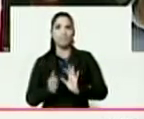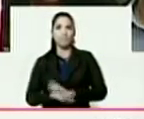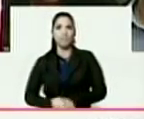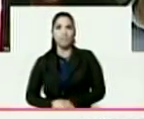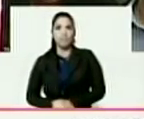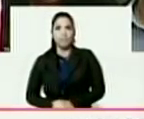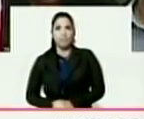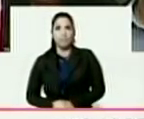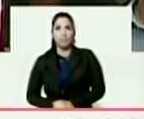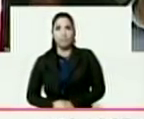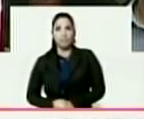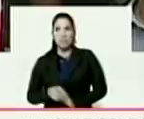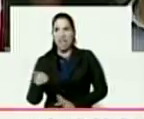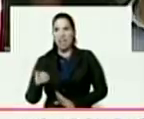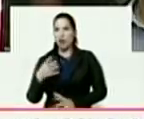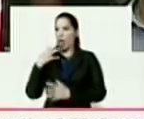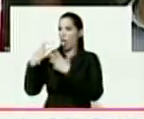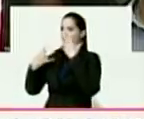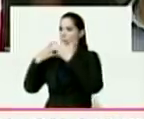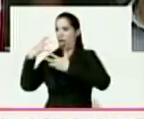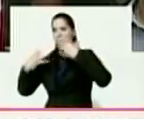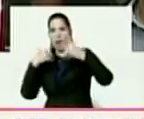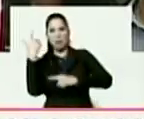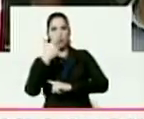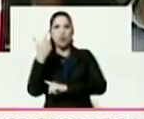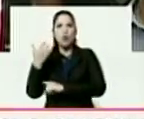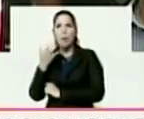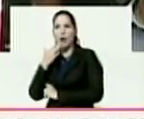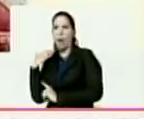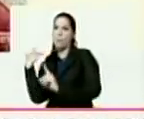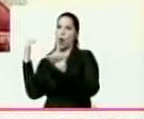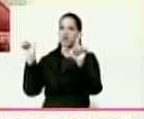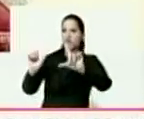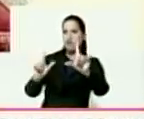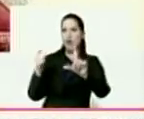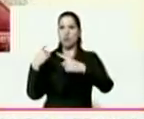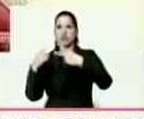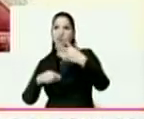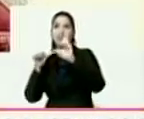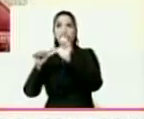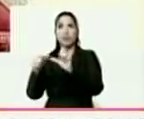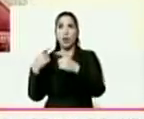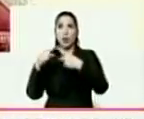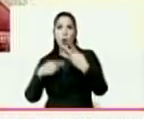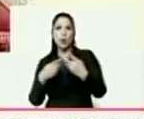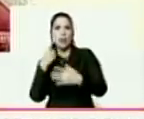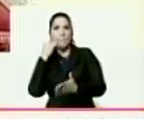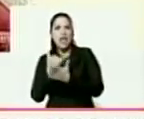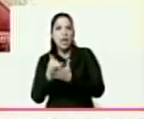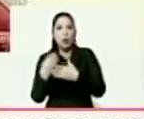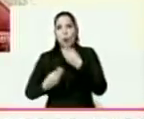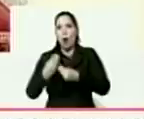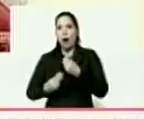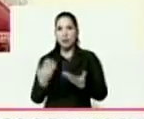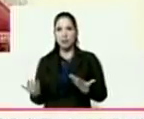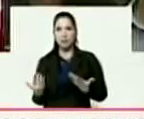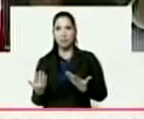es que ellos andan abordando al brotando y buscan lo mediático pero nos queda otra cosa ver cómo hacen